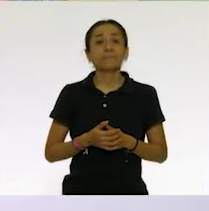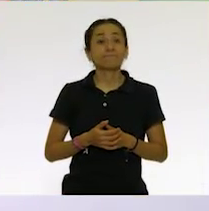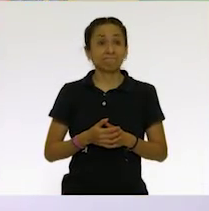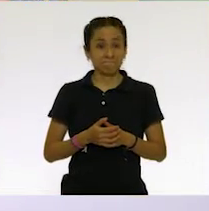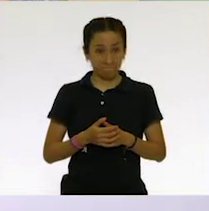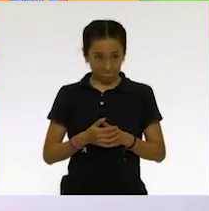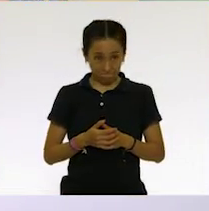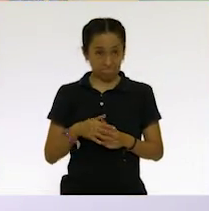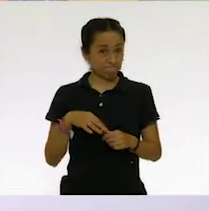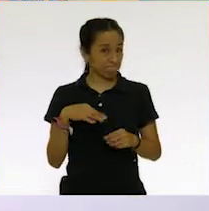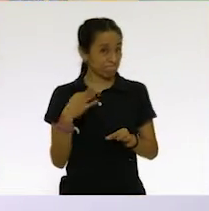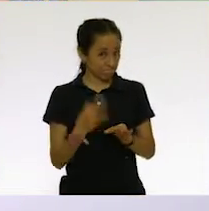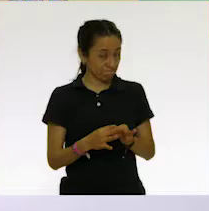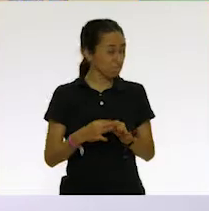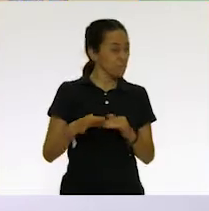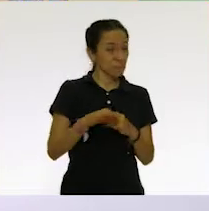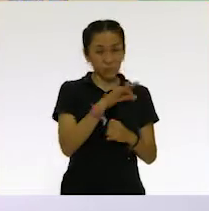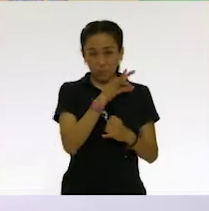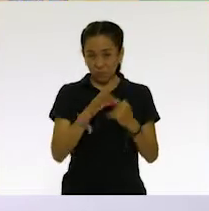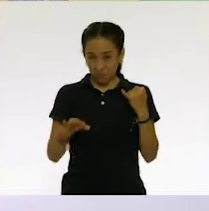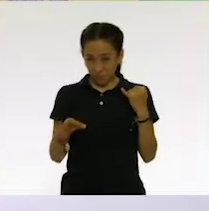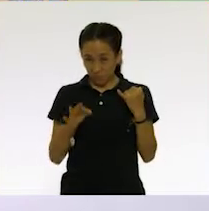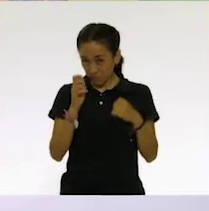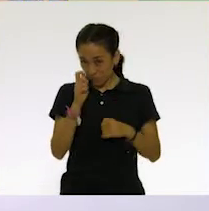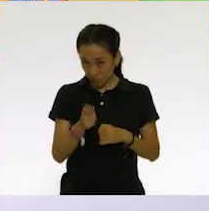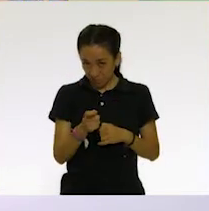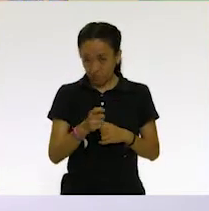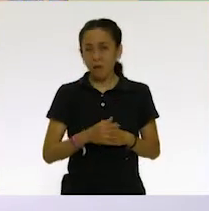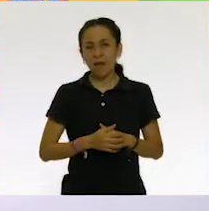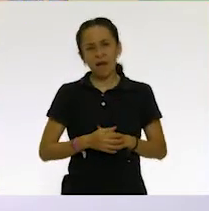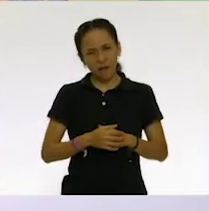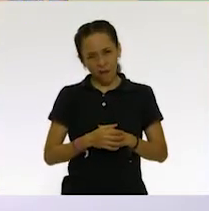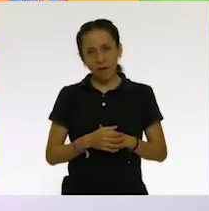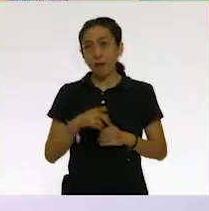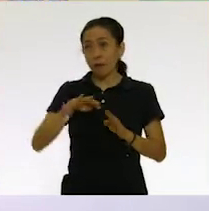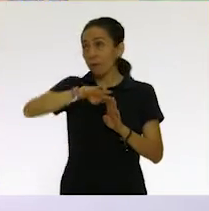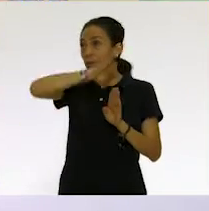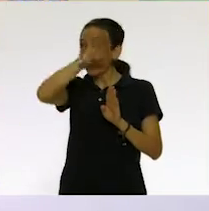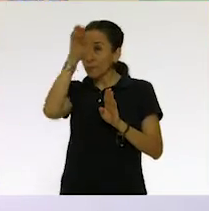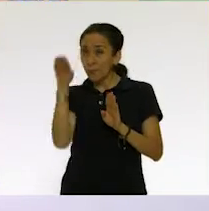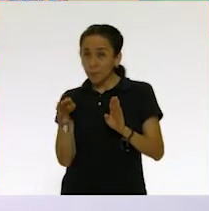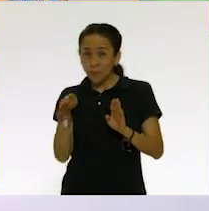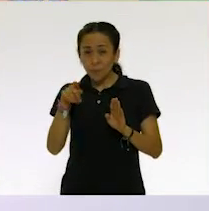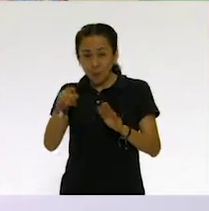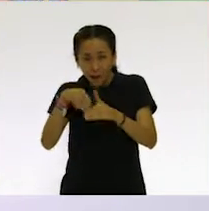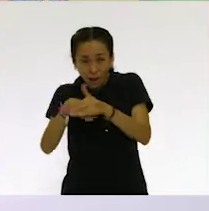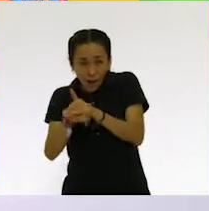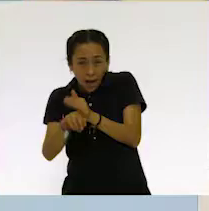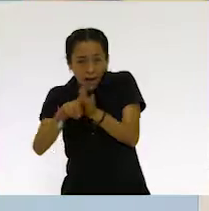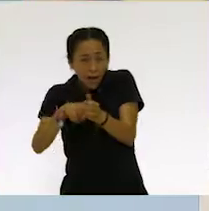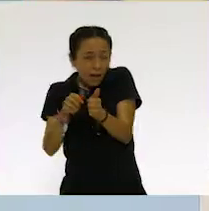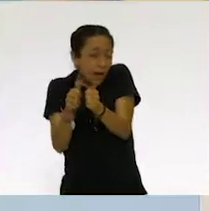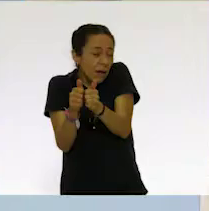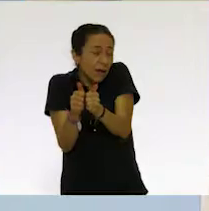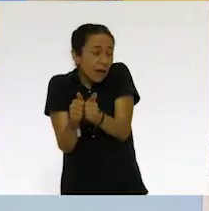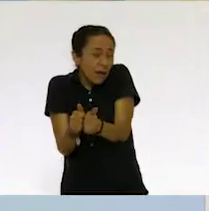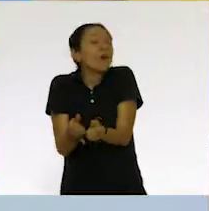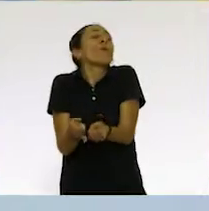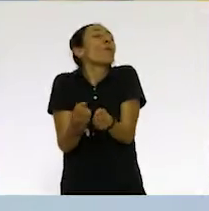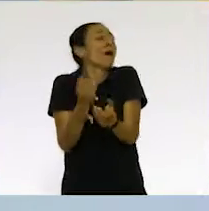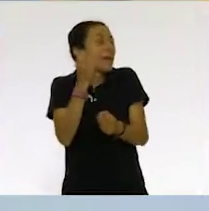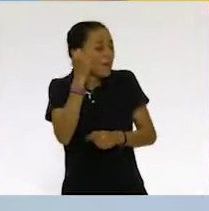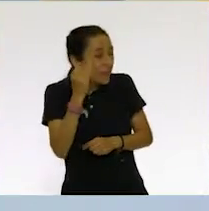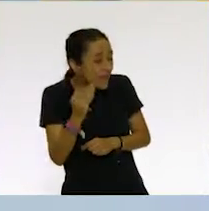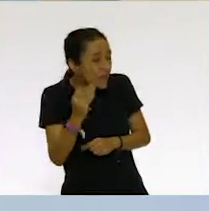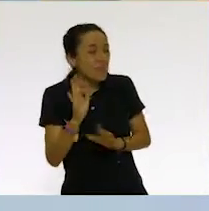Listo. Sí. Y por último, el tiempo que paso en la cueva es... Ya lo habíamos dicho, ¿verdad? Claro que sí.